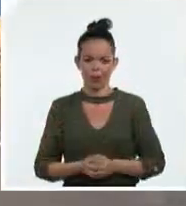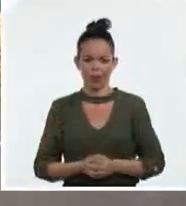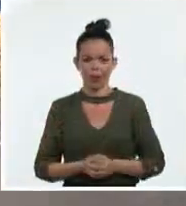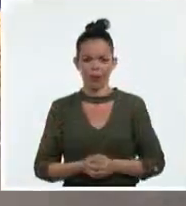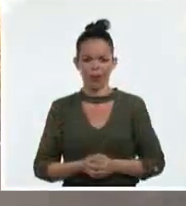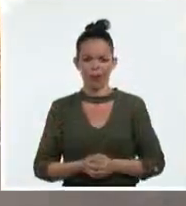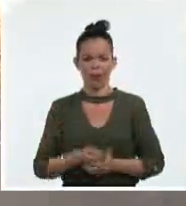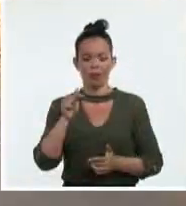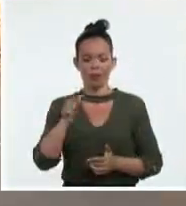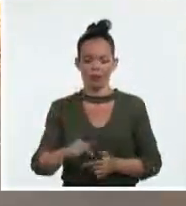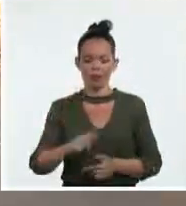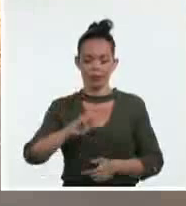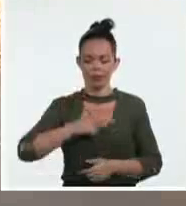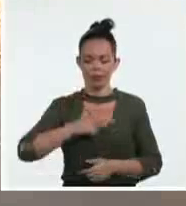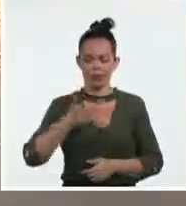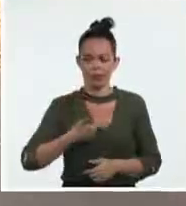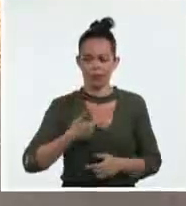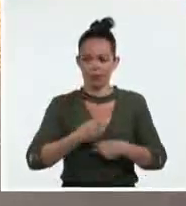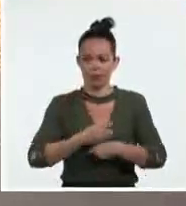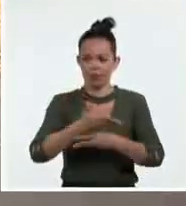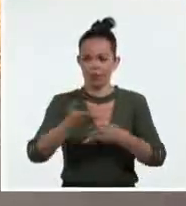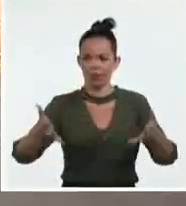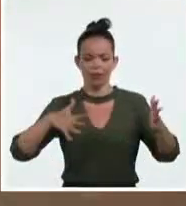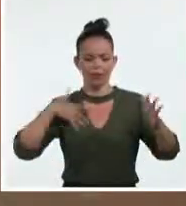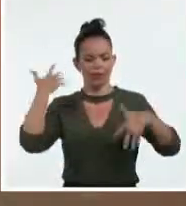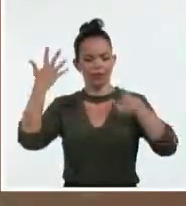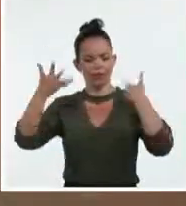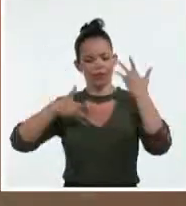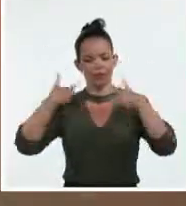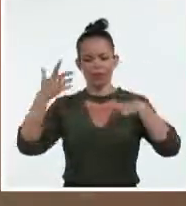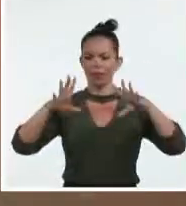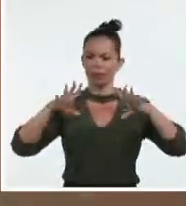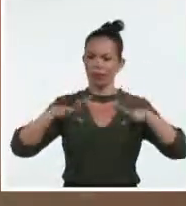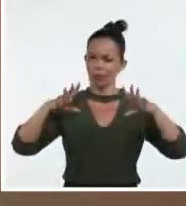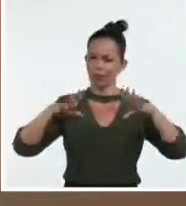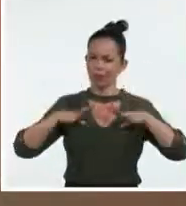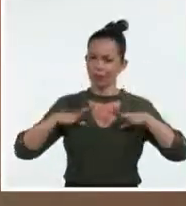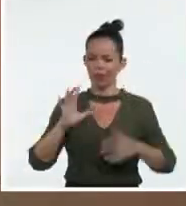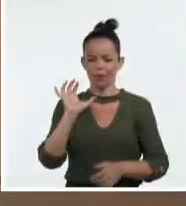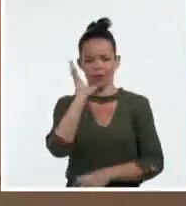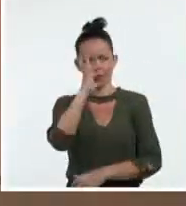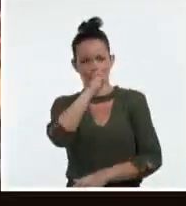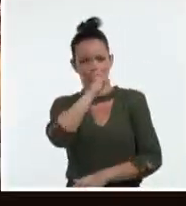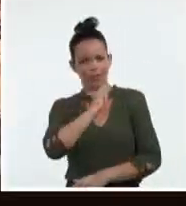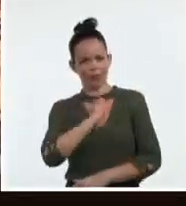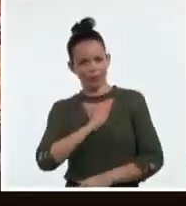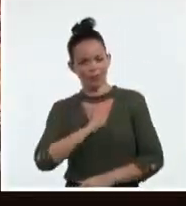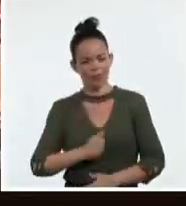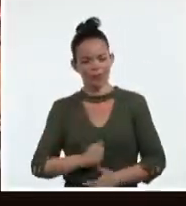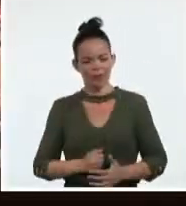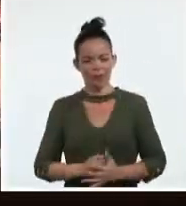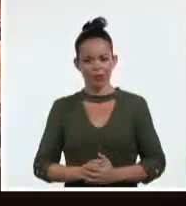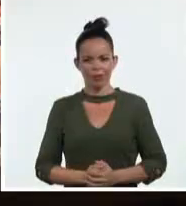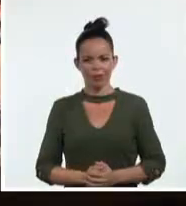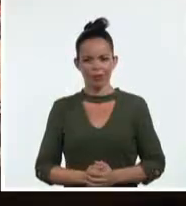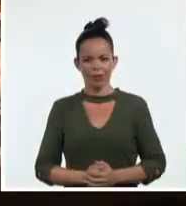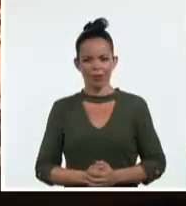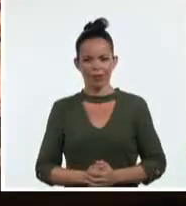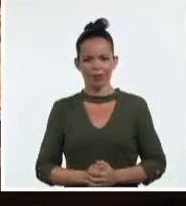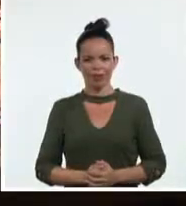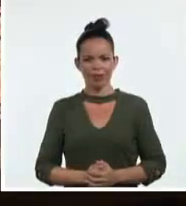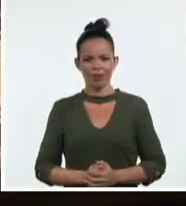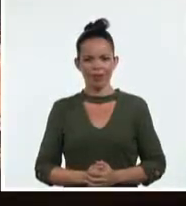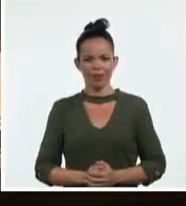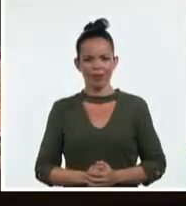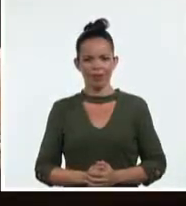nutre, da vida, recrea, ama, inmortaliza y engalana. En Camagüey, Aime Amargos,